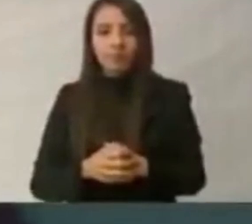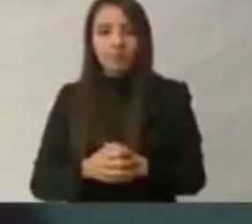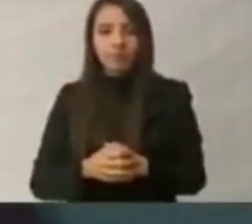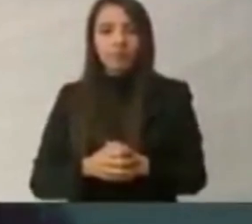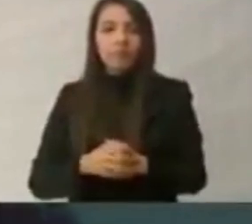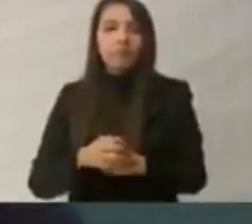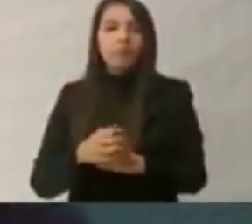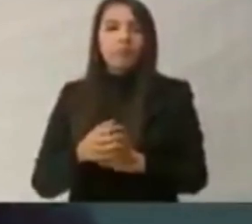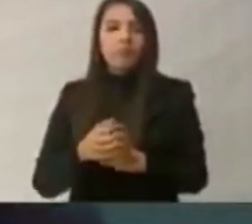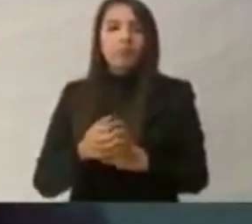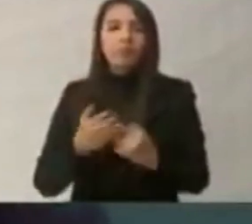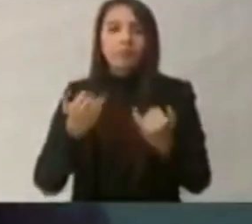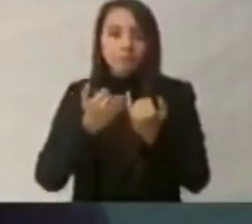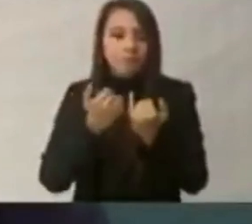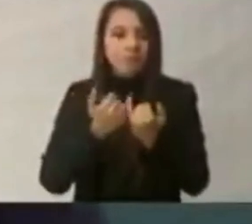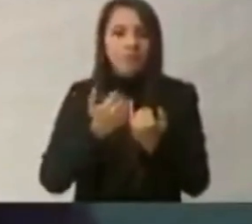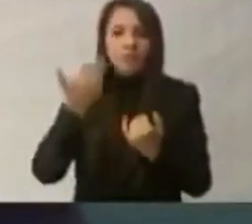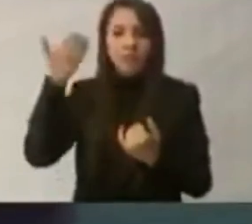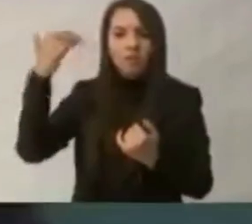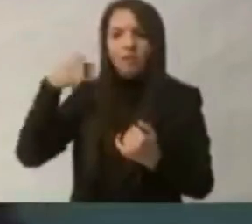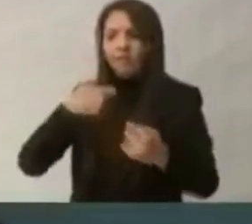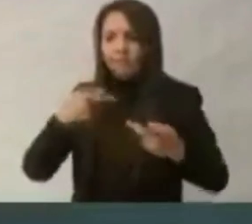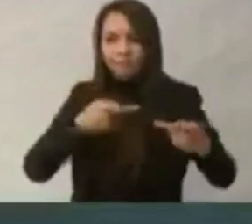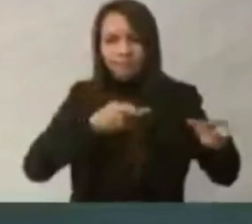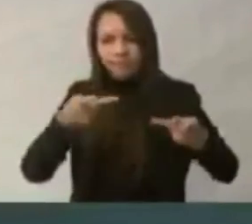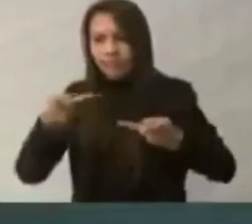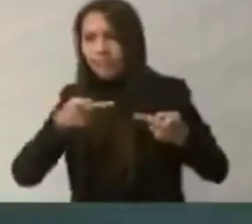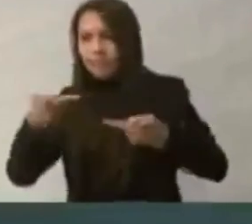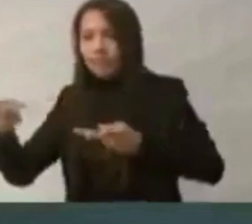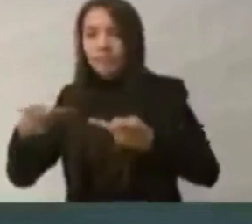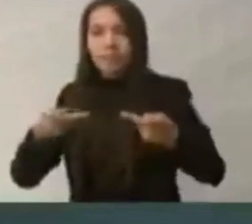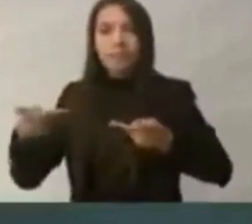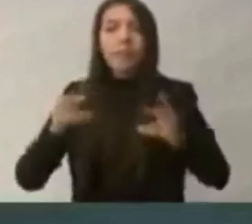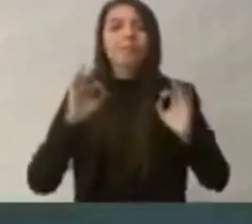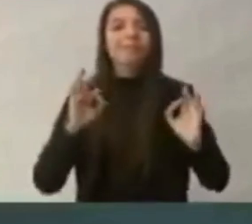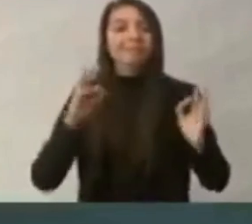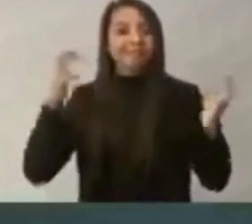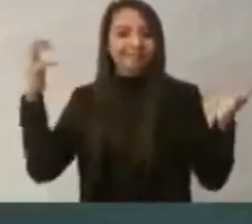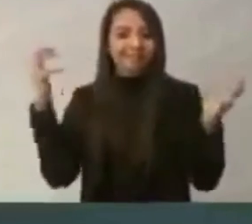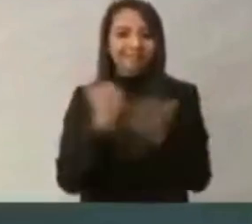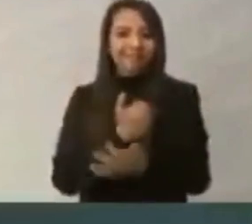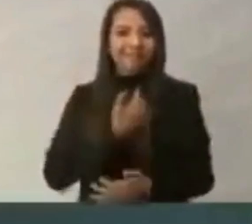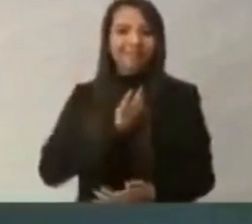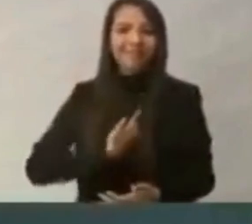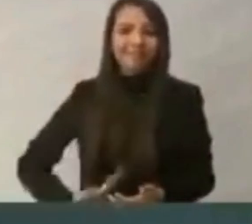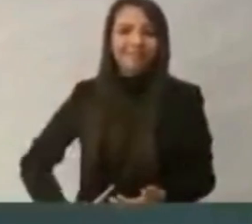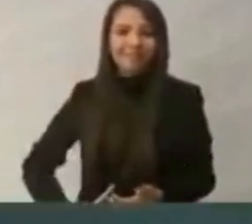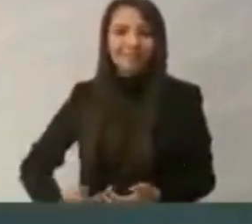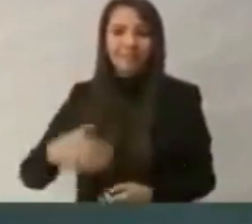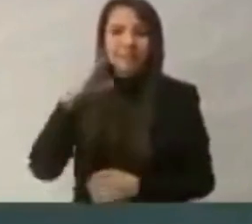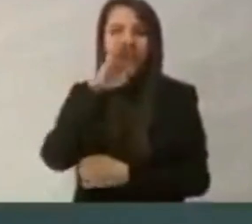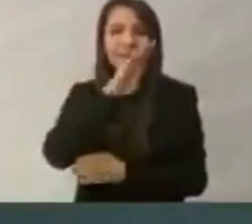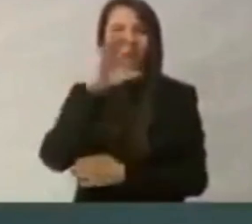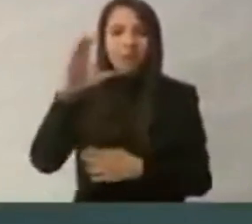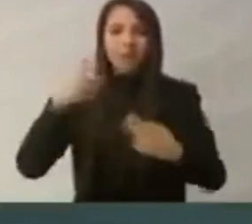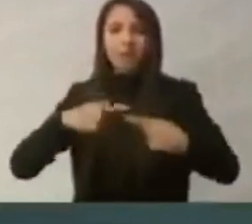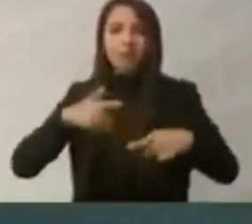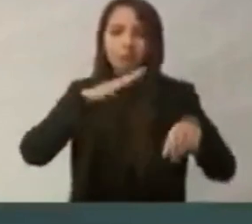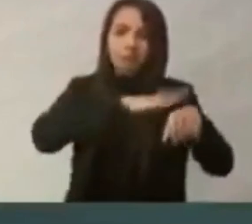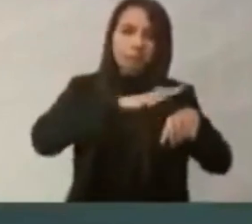estuvimos organizándonos hasta que se logró el triunfo y decirle a la gente de Baja California que